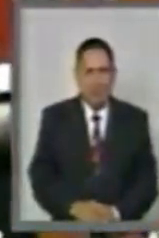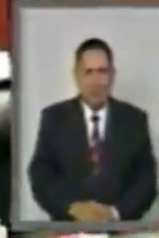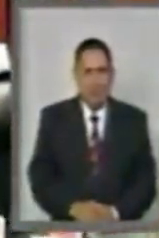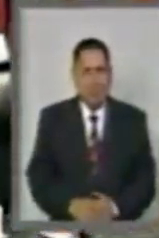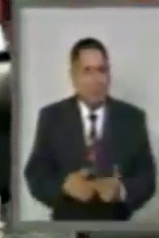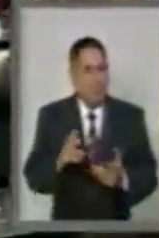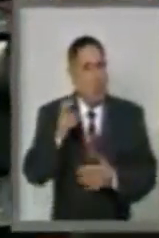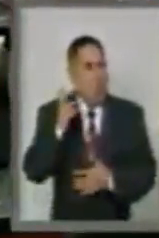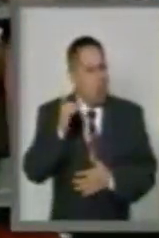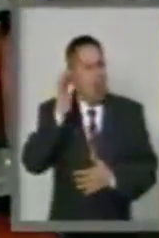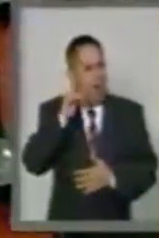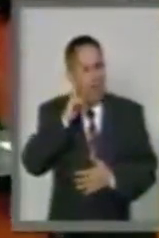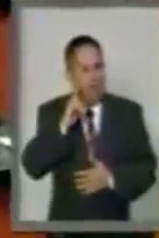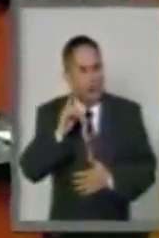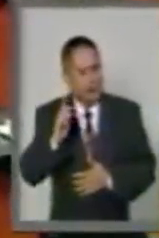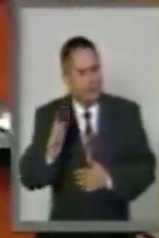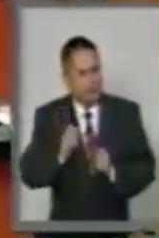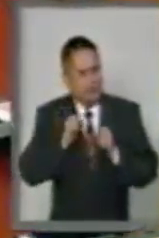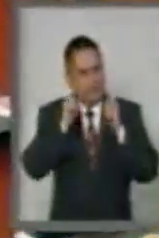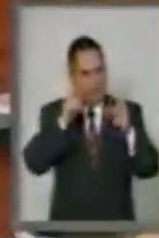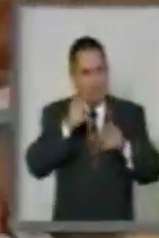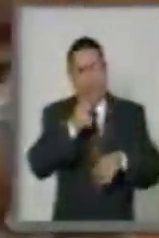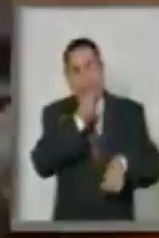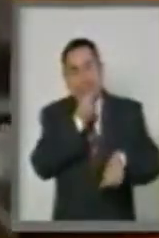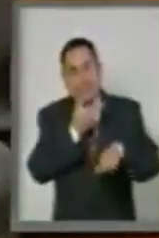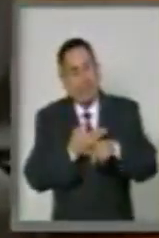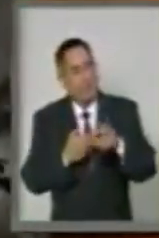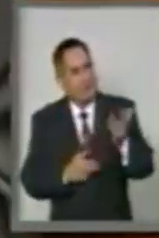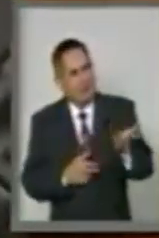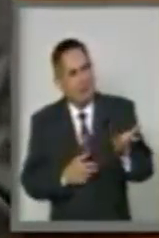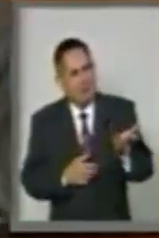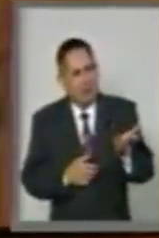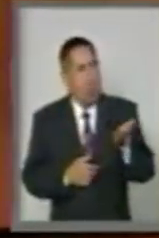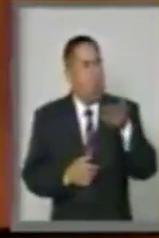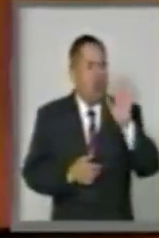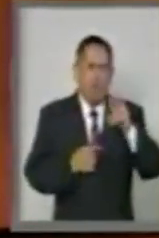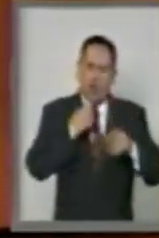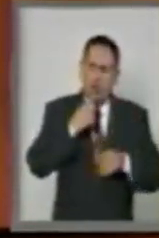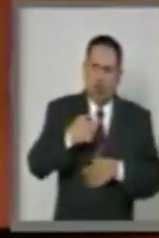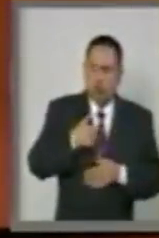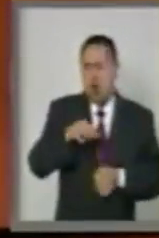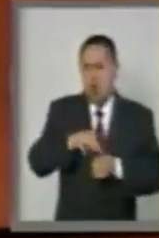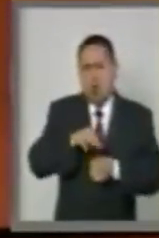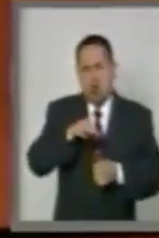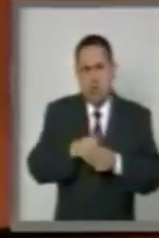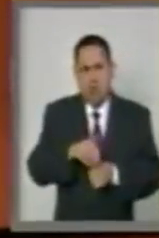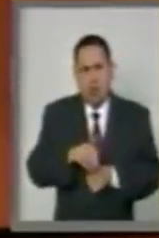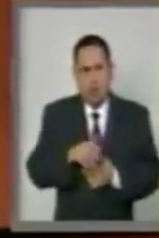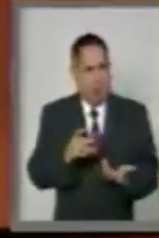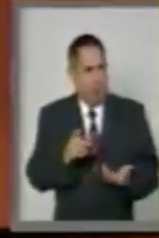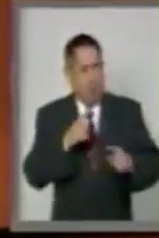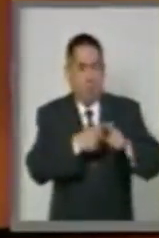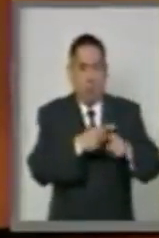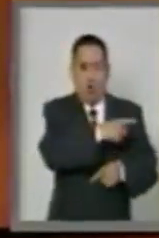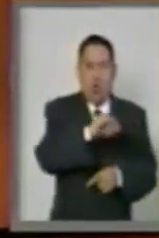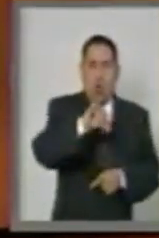Hubiera sido sorprendente, señor secretario, que hubiera usted dicho que votó por Josefina,